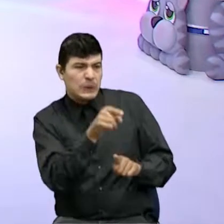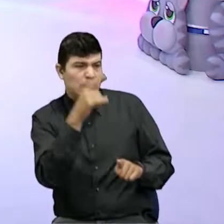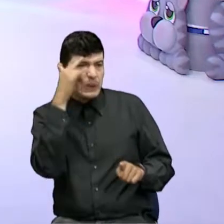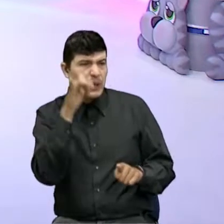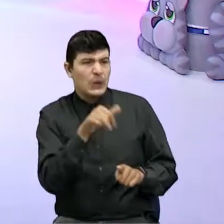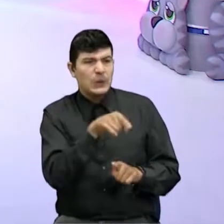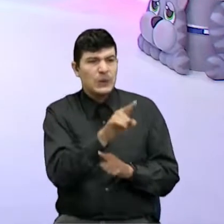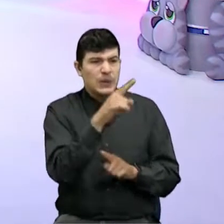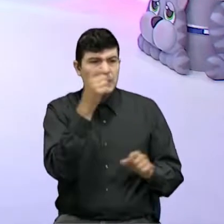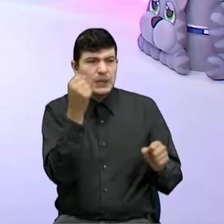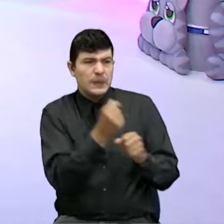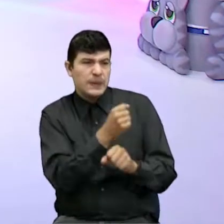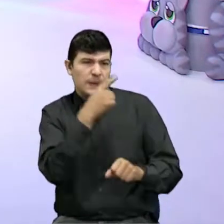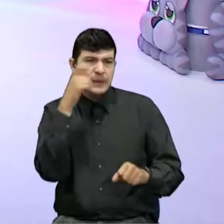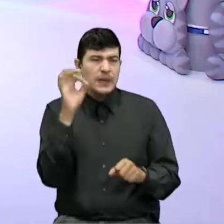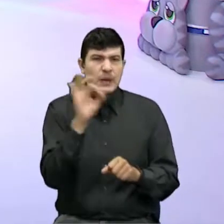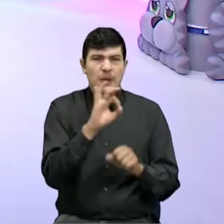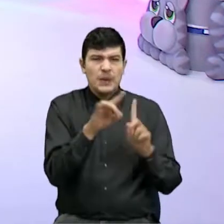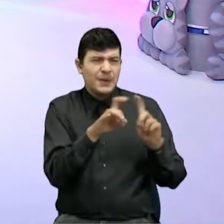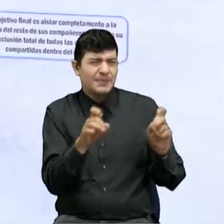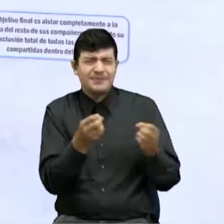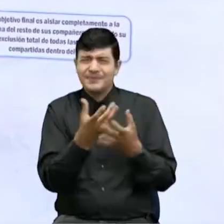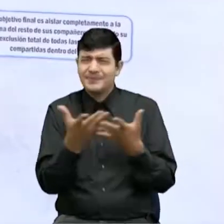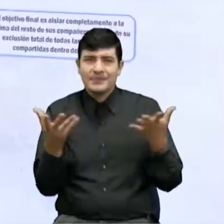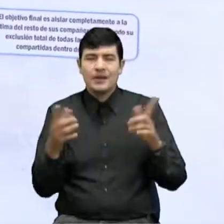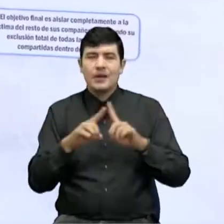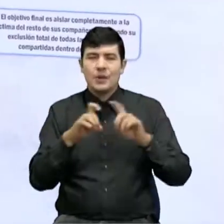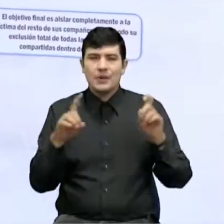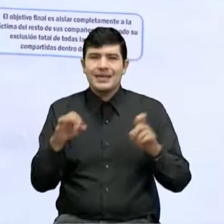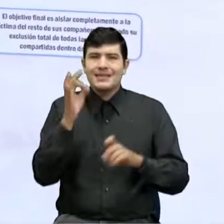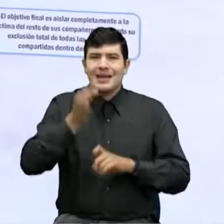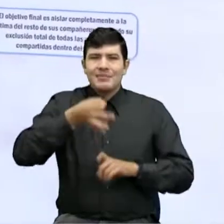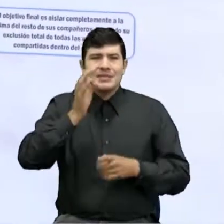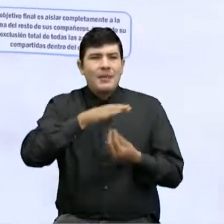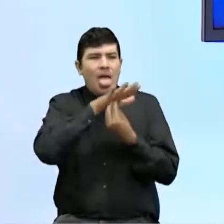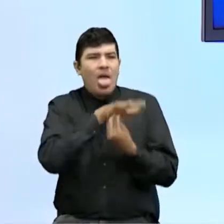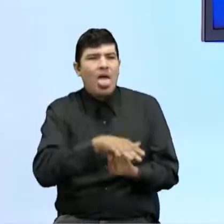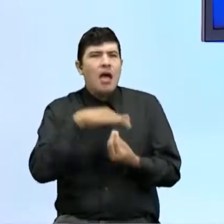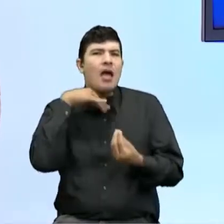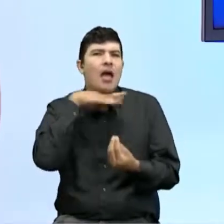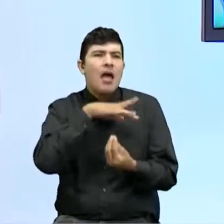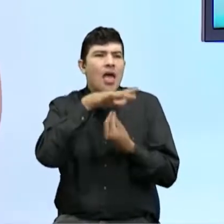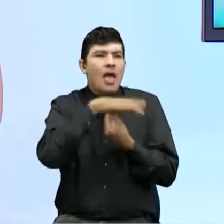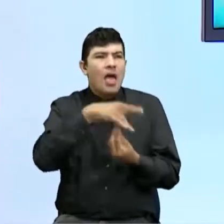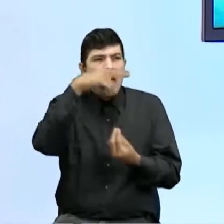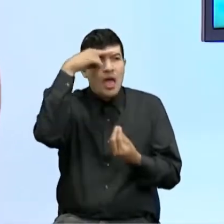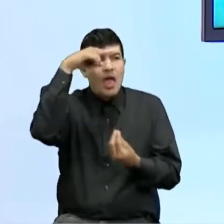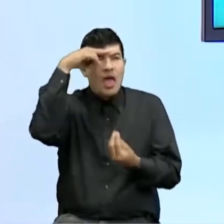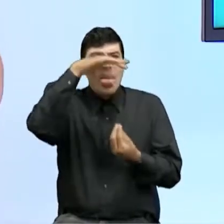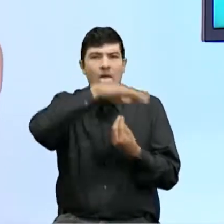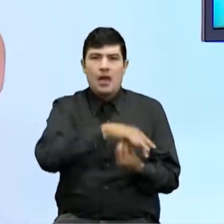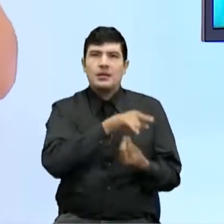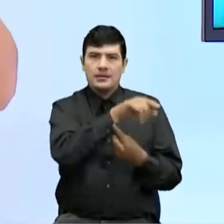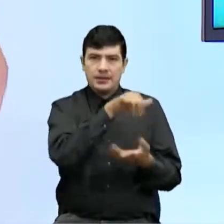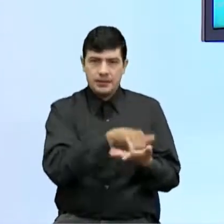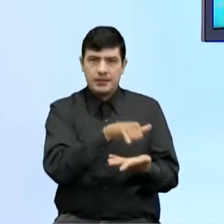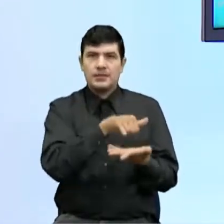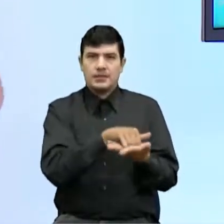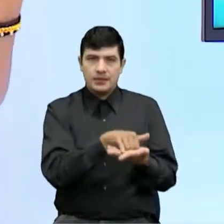trabajo tan feo el suyo! ¿Sí? Lo que llamamos, tratan de por debajearnos. Sí, exacto. Hay